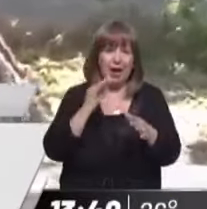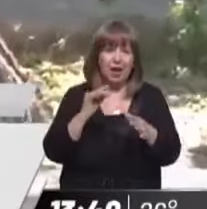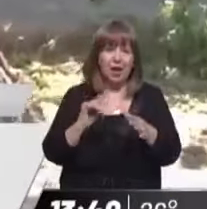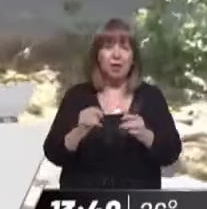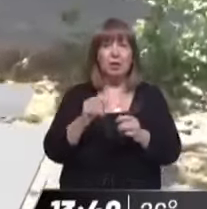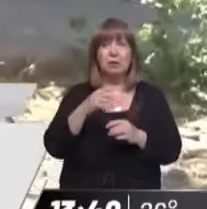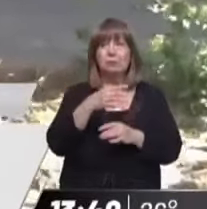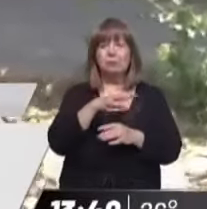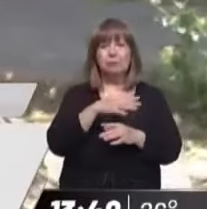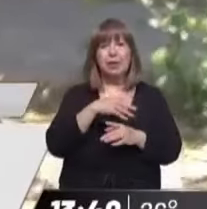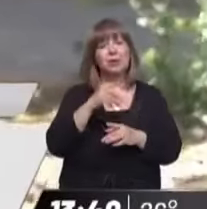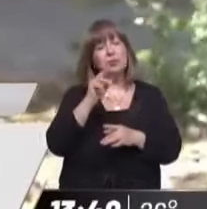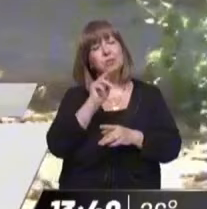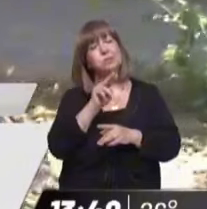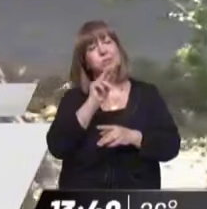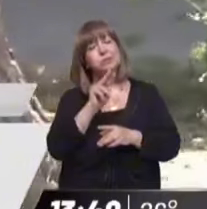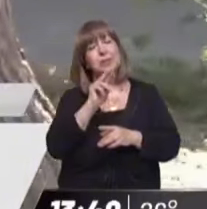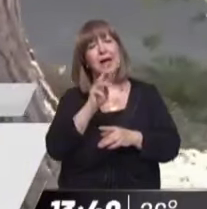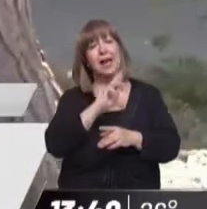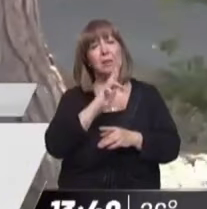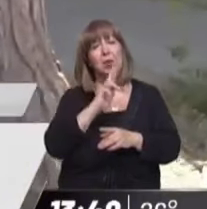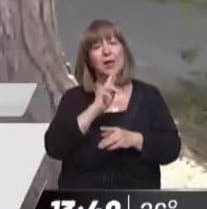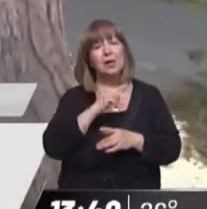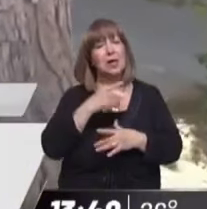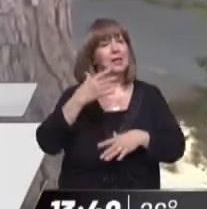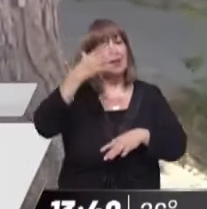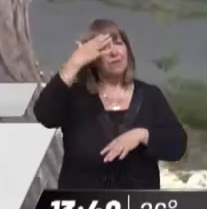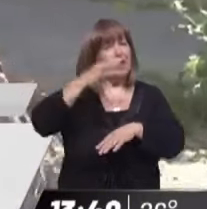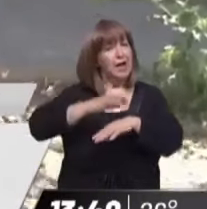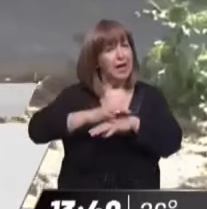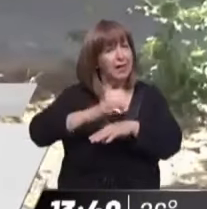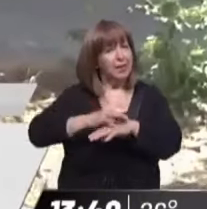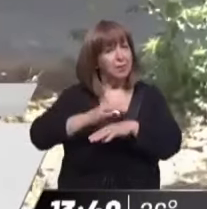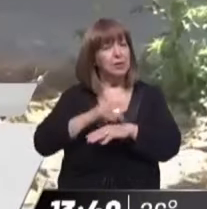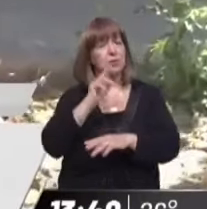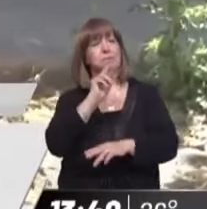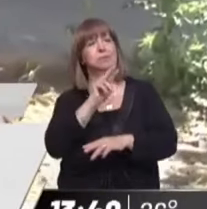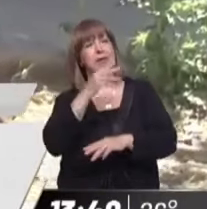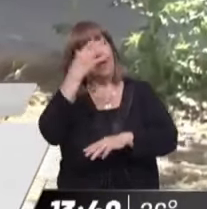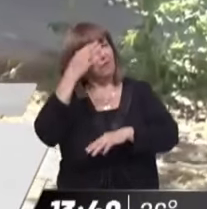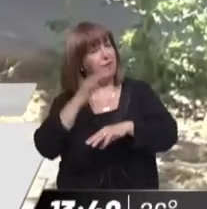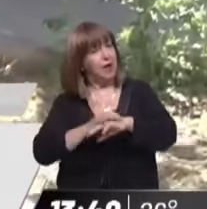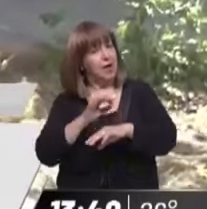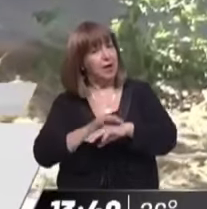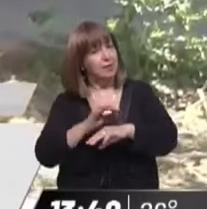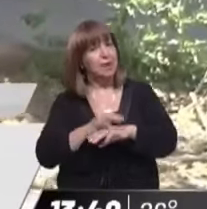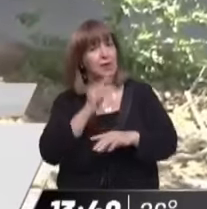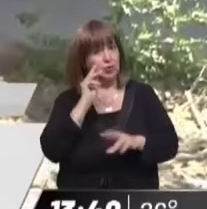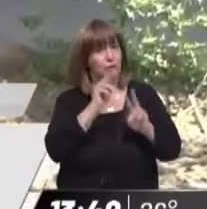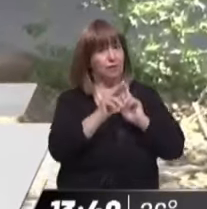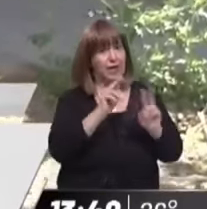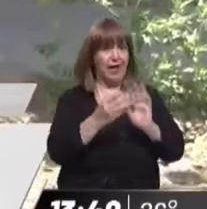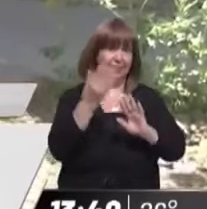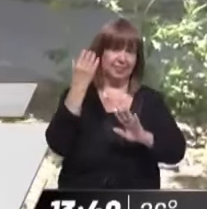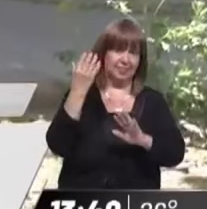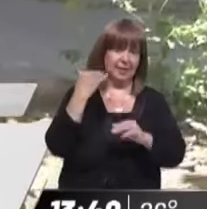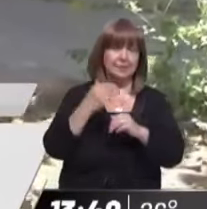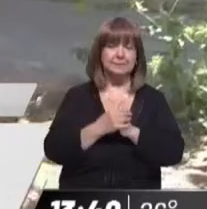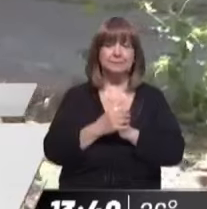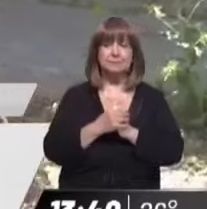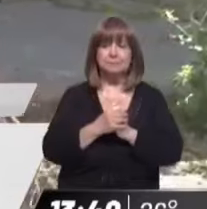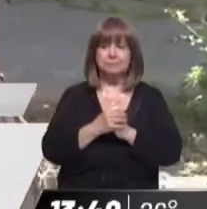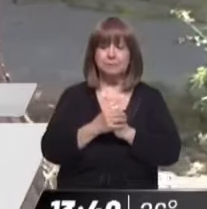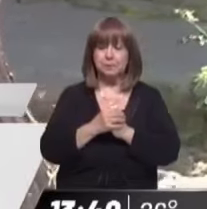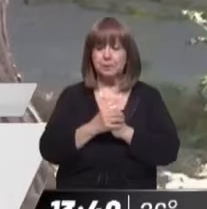no se la veía muy bien de salud. ¿Viste? No se la veía muy bien de salud. Y aparte que